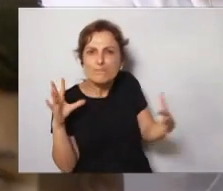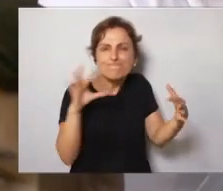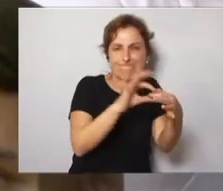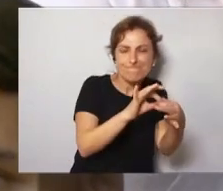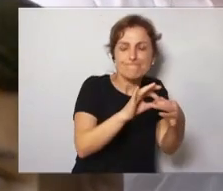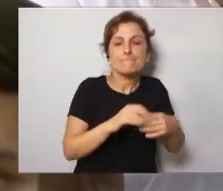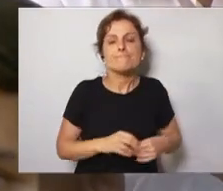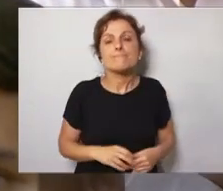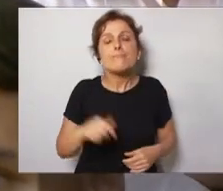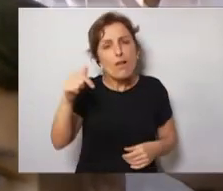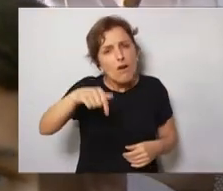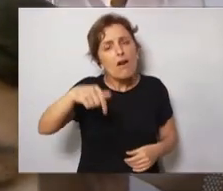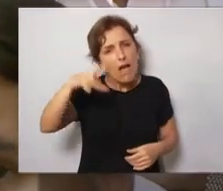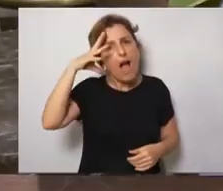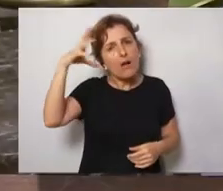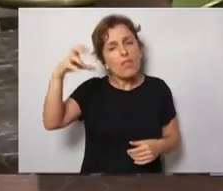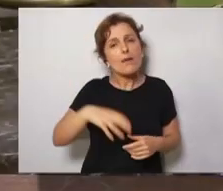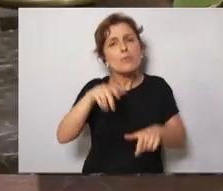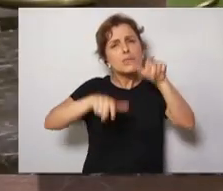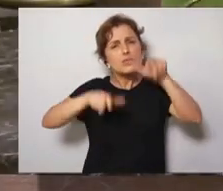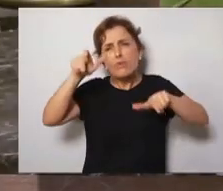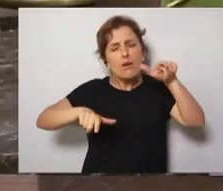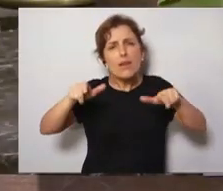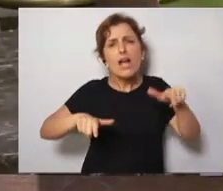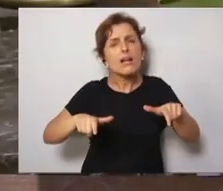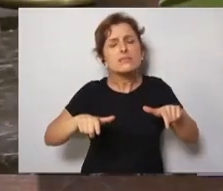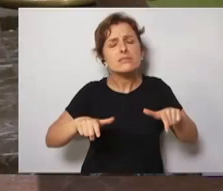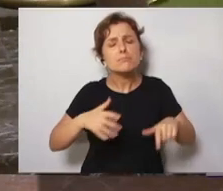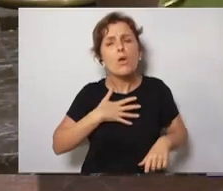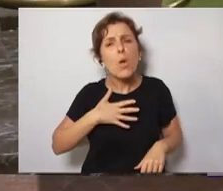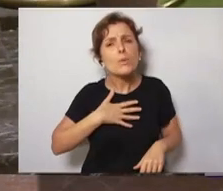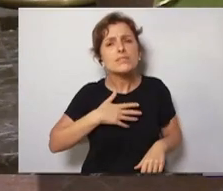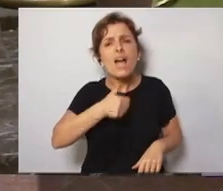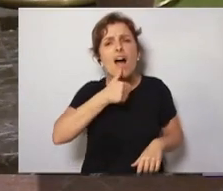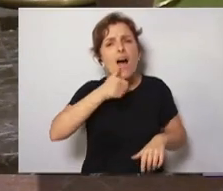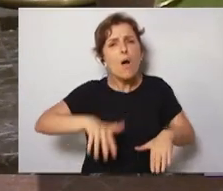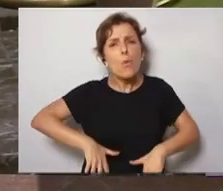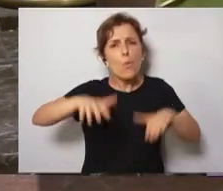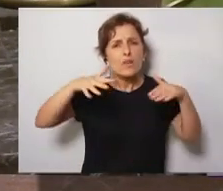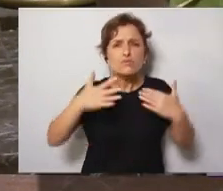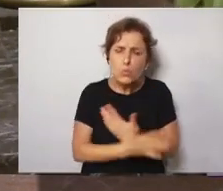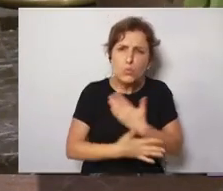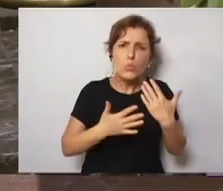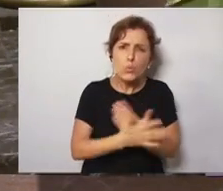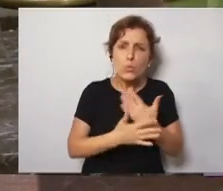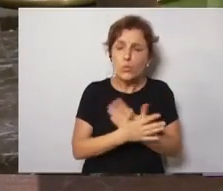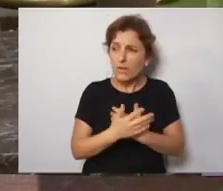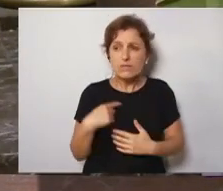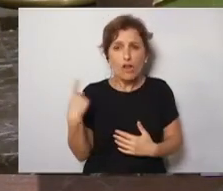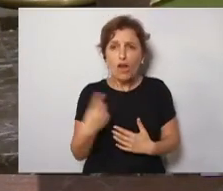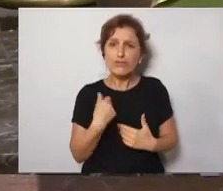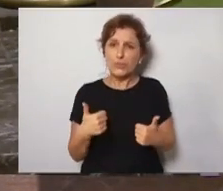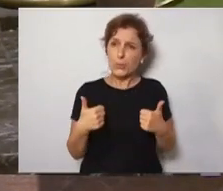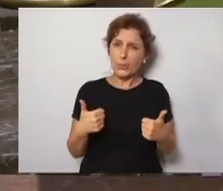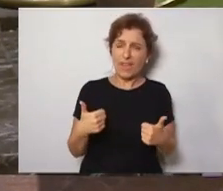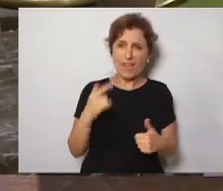sufriendo las inundaciones queremos mandarles un abrazo una fuerza un cariño grande de los que estamos secos y